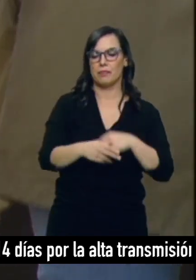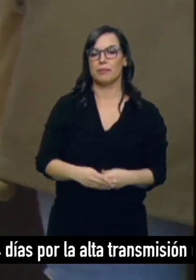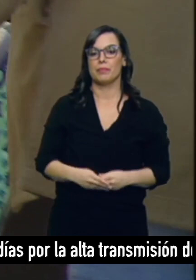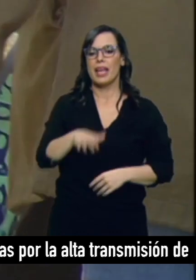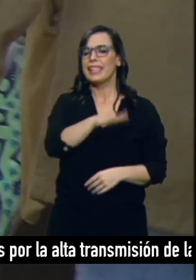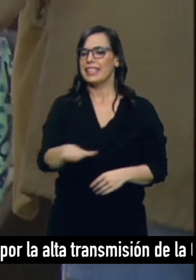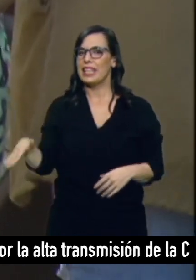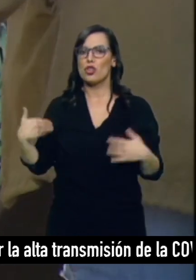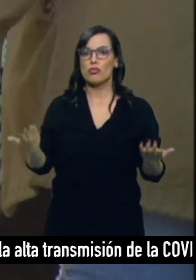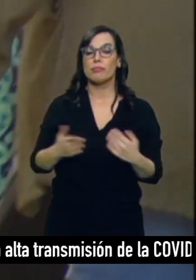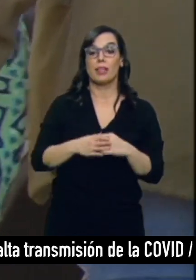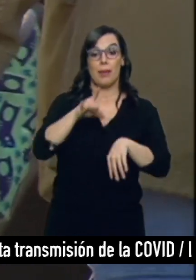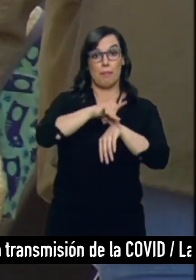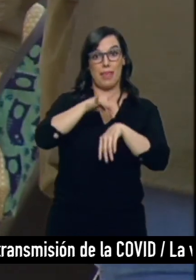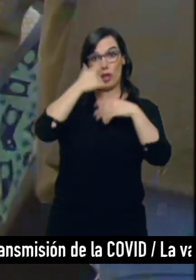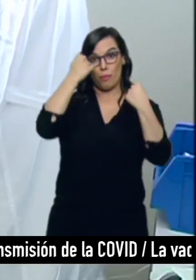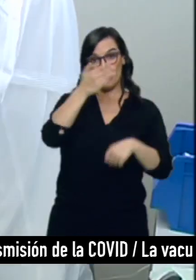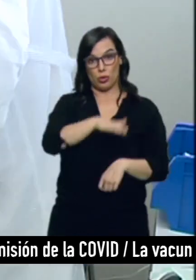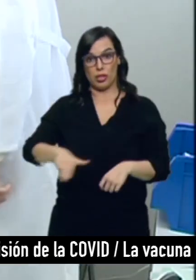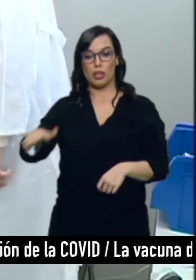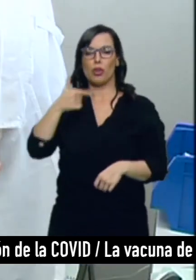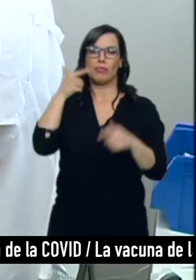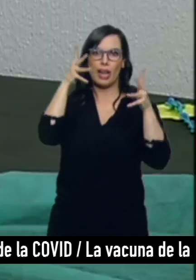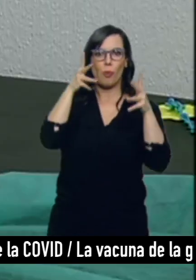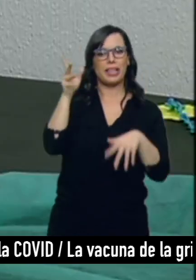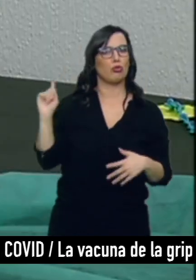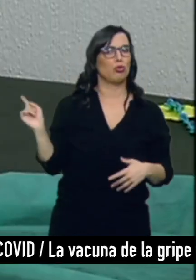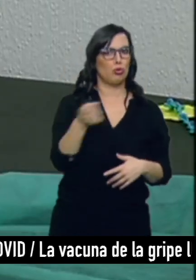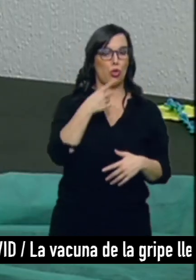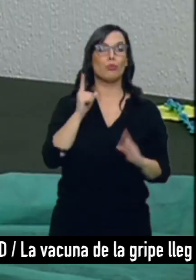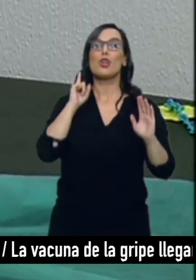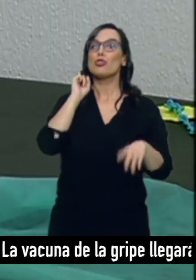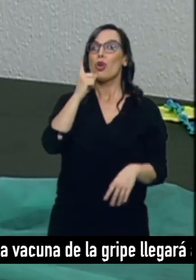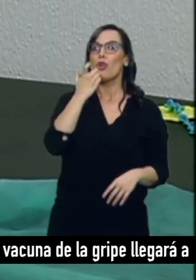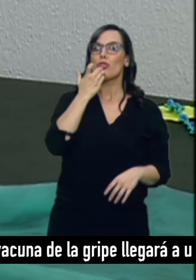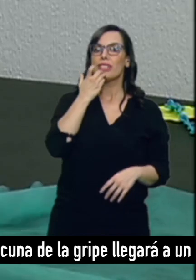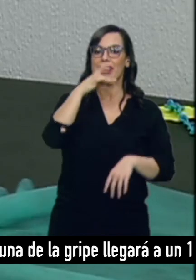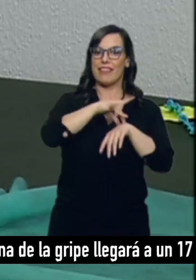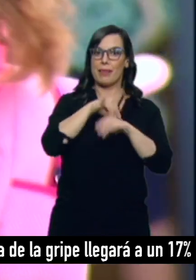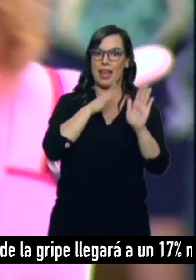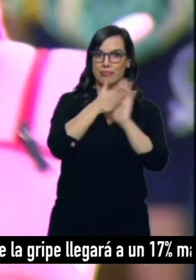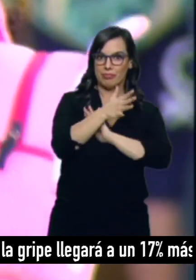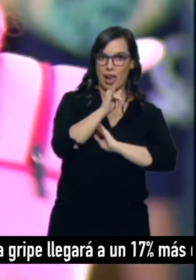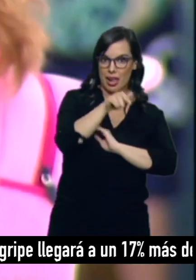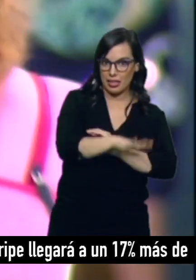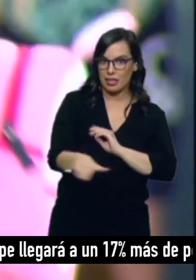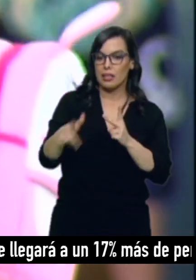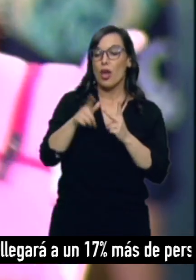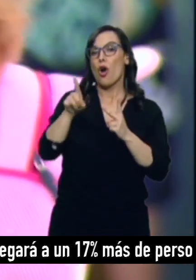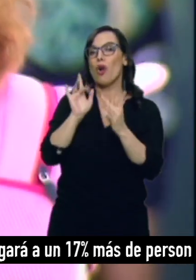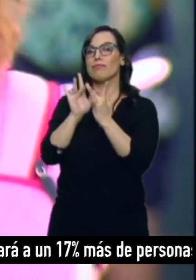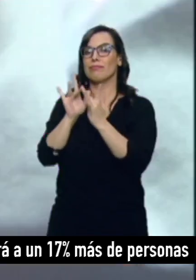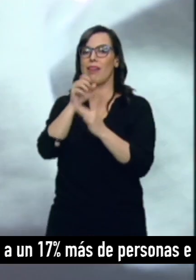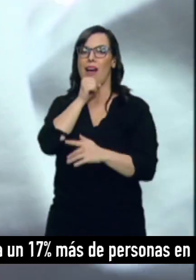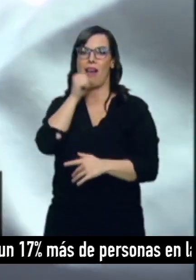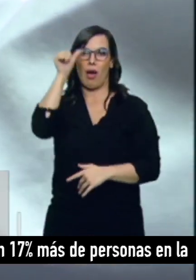Aunque los pediatras recomiendan que se vacune a todos, solo será necesario para quienes tengan enfermedades crónicas o pasen tiempo con sus